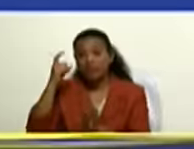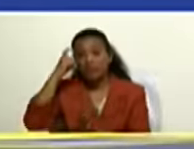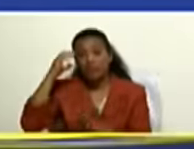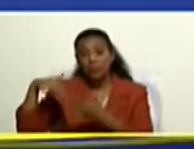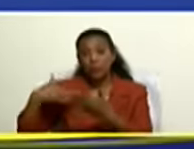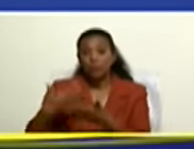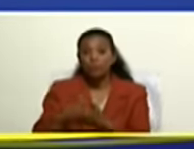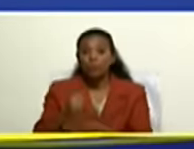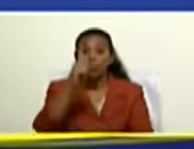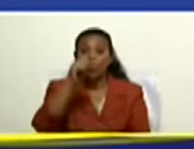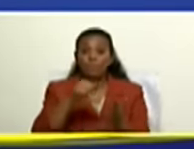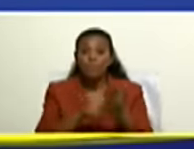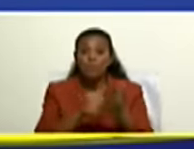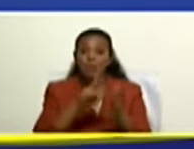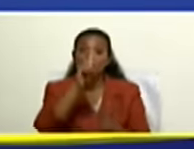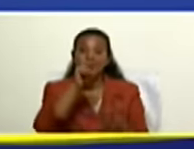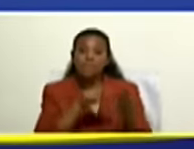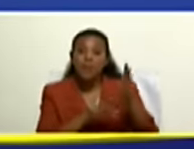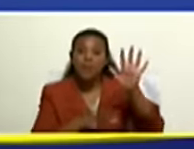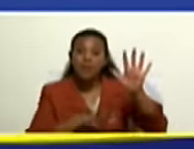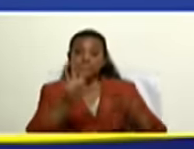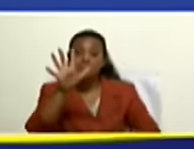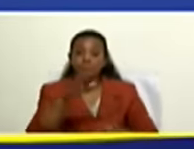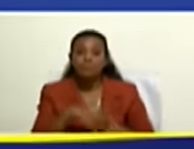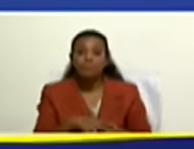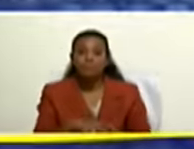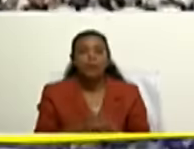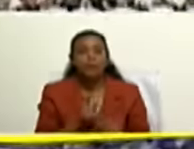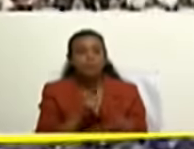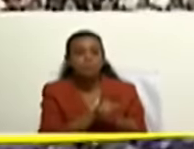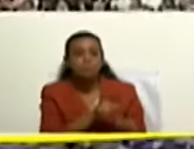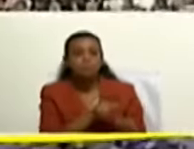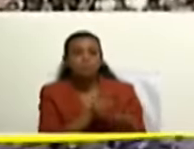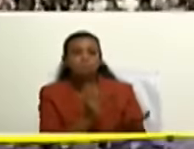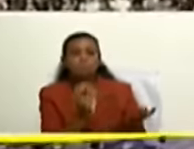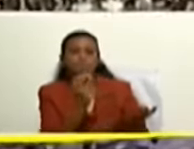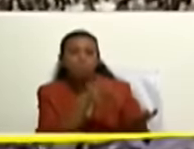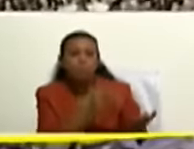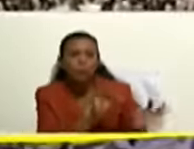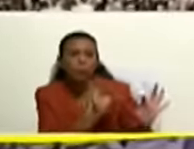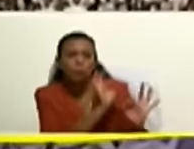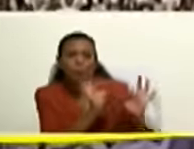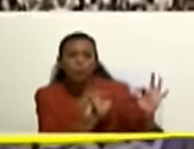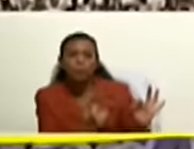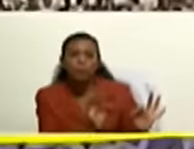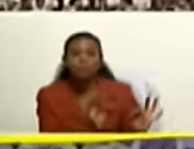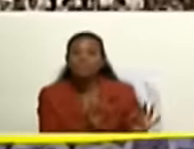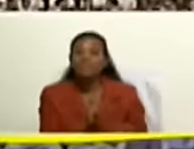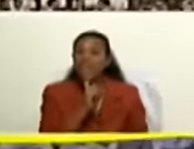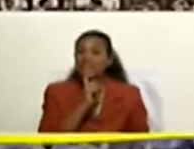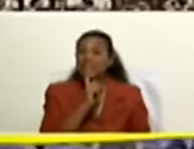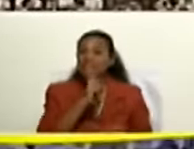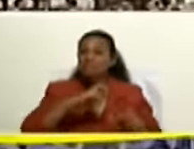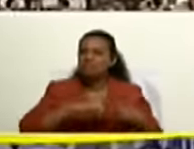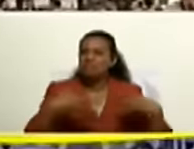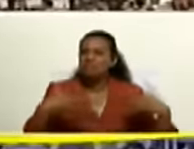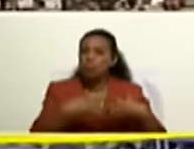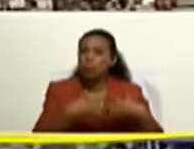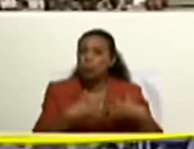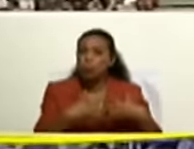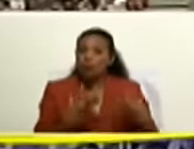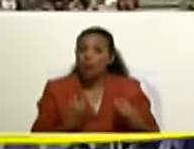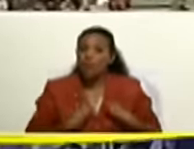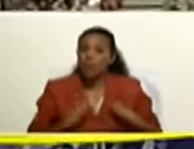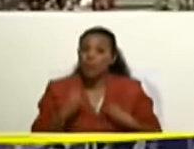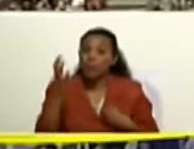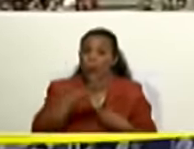desde el año 2015. Es una forma adicional de agresión de las muchas que ha